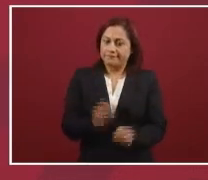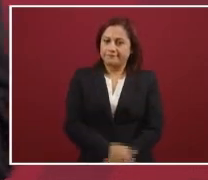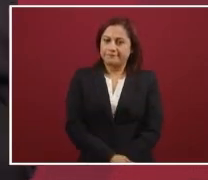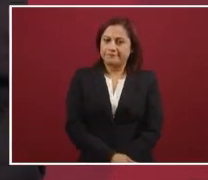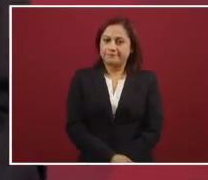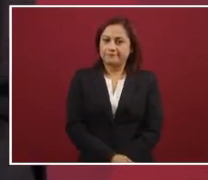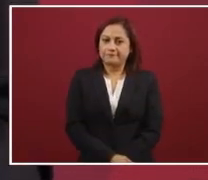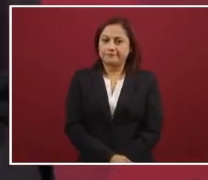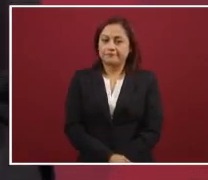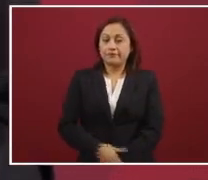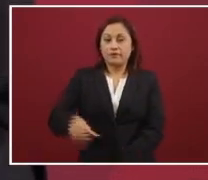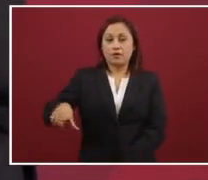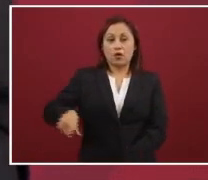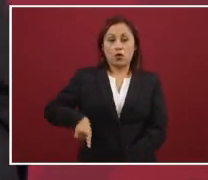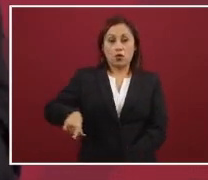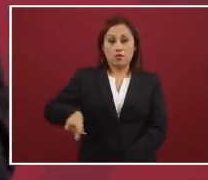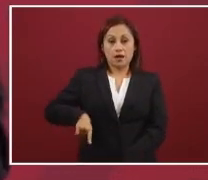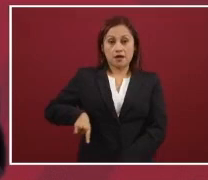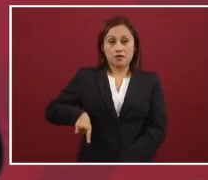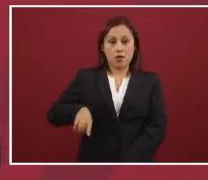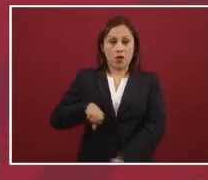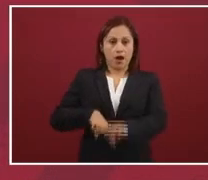el gobierno no es una empresa,